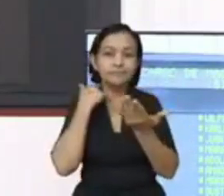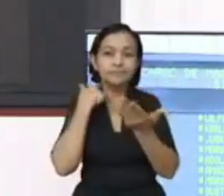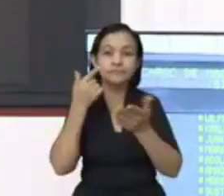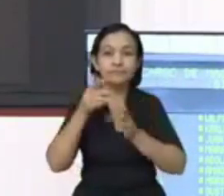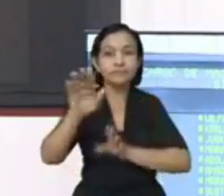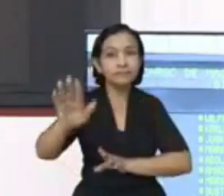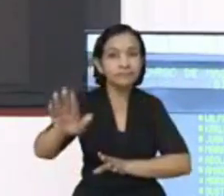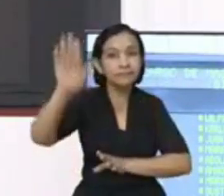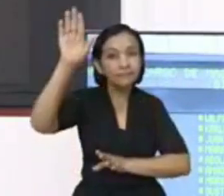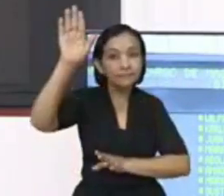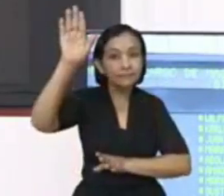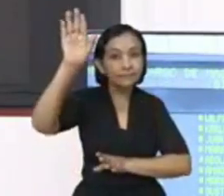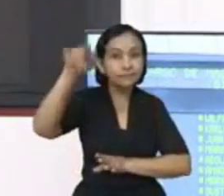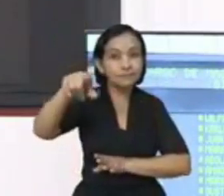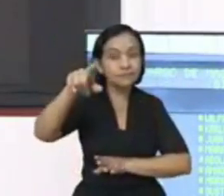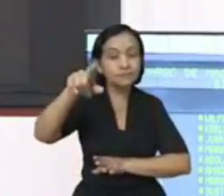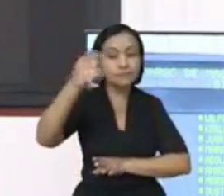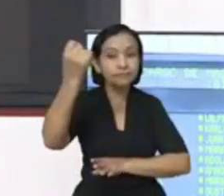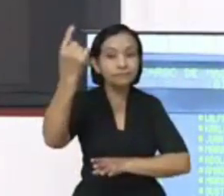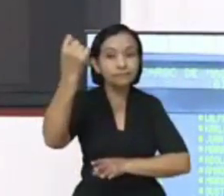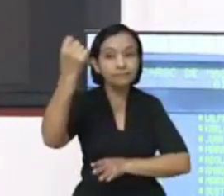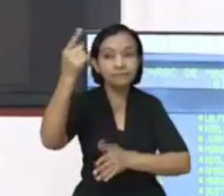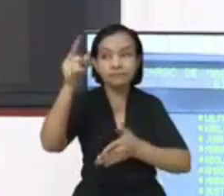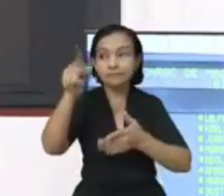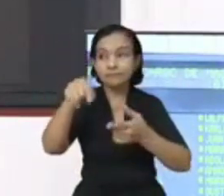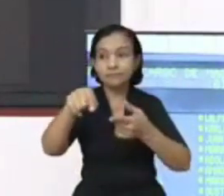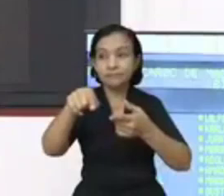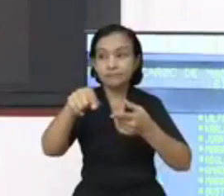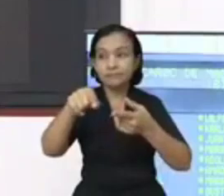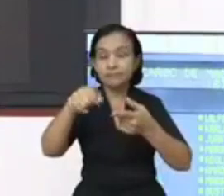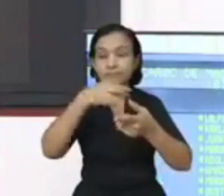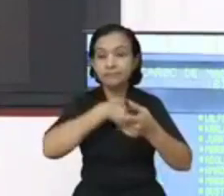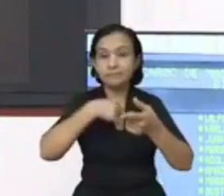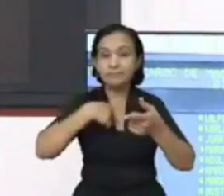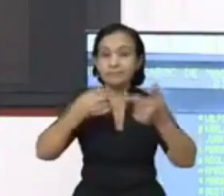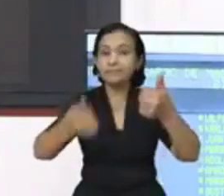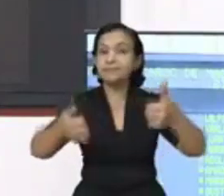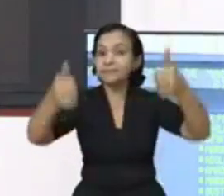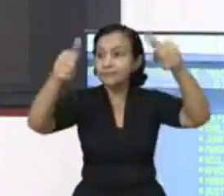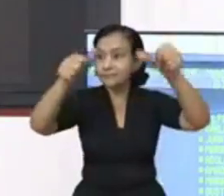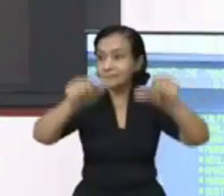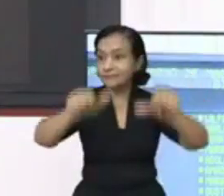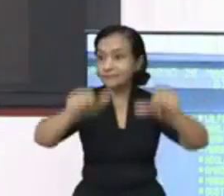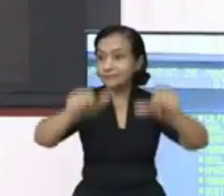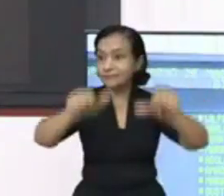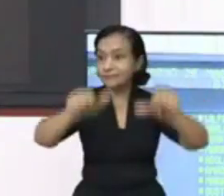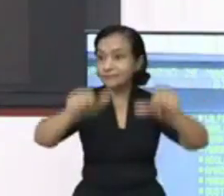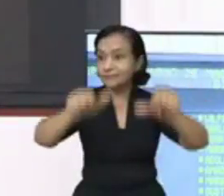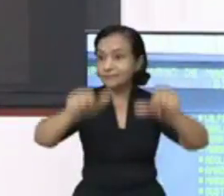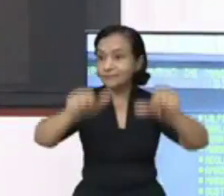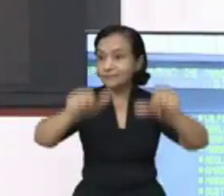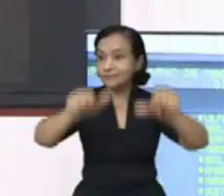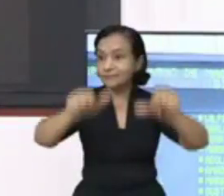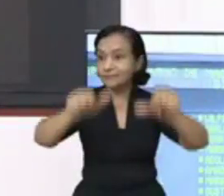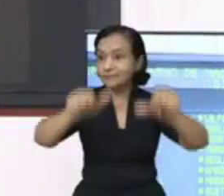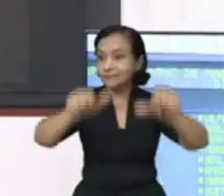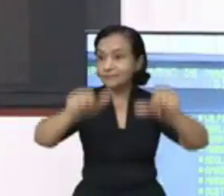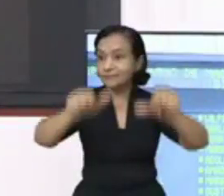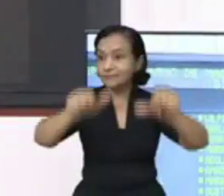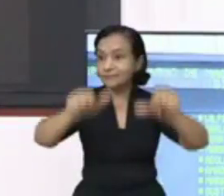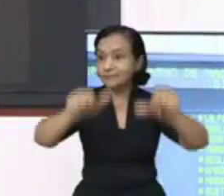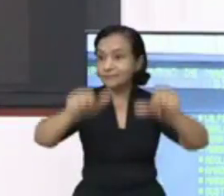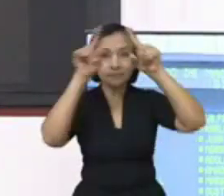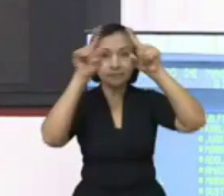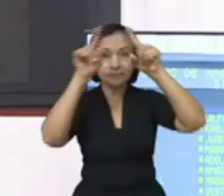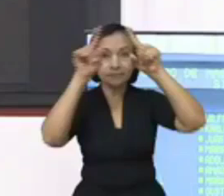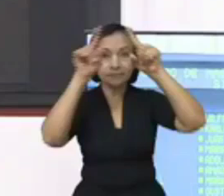Levanten las manos los que no les marca si están de acuerdo con la aceptación. En la